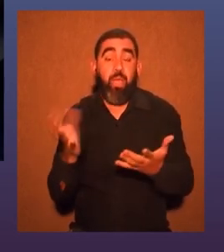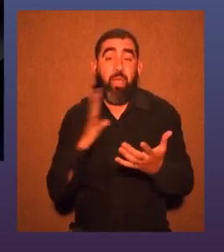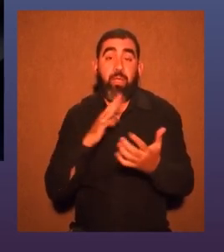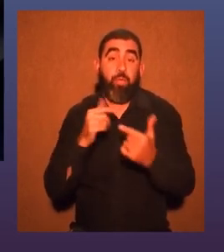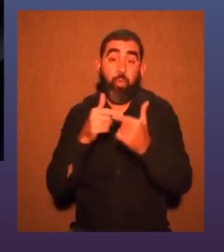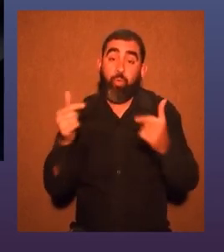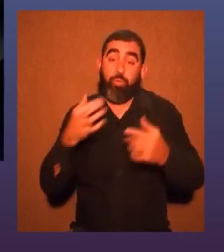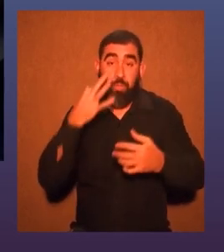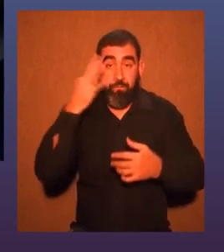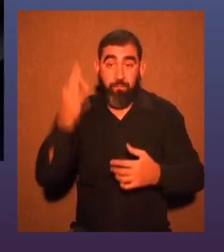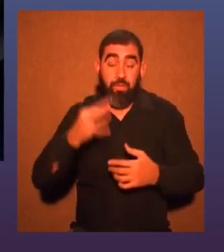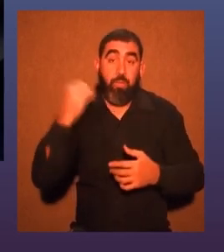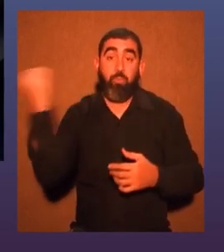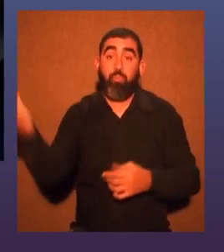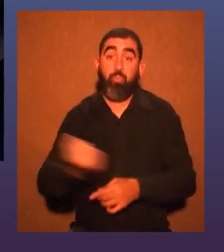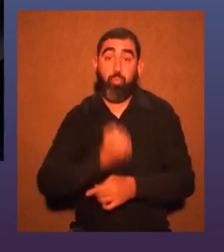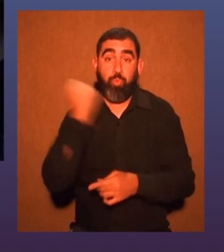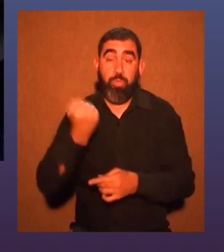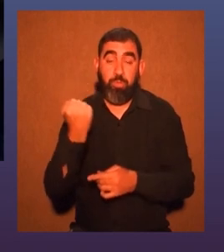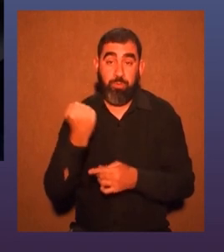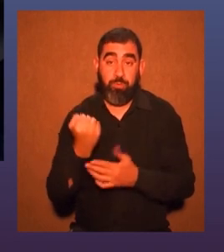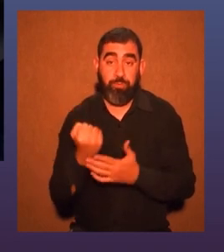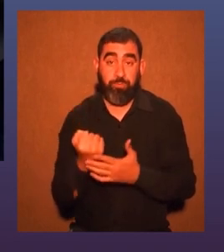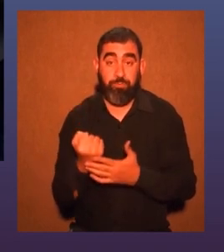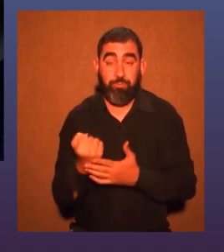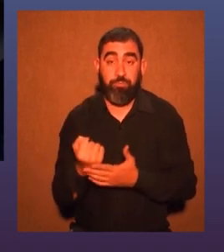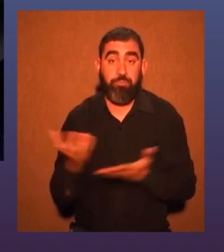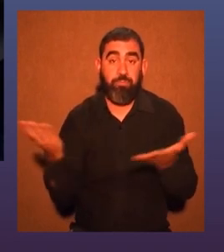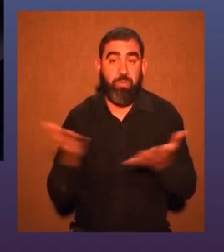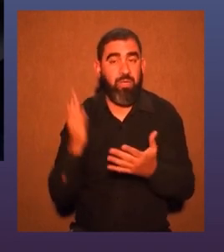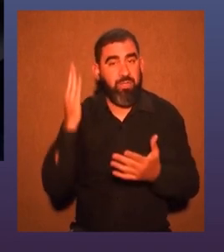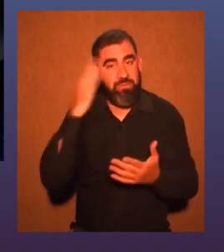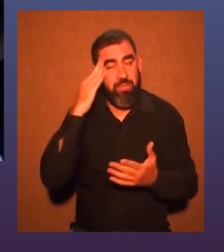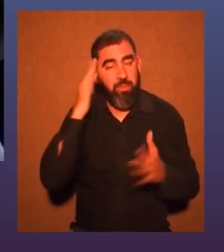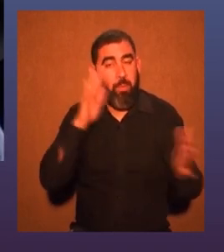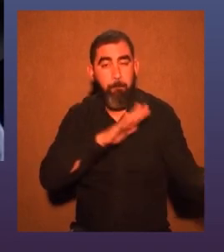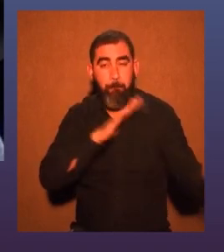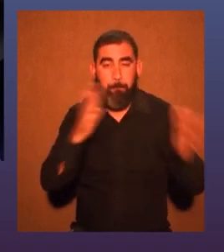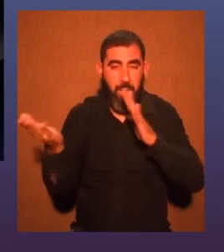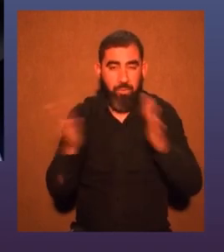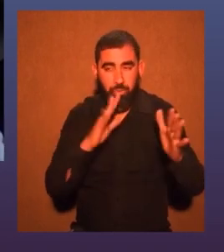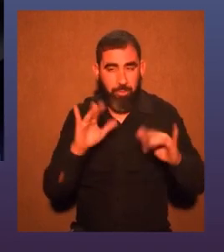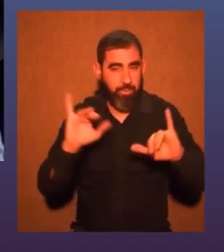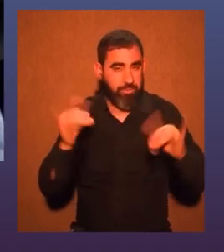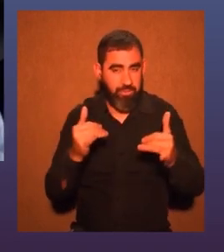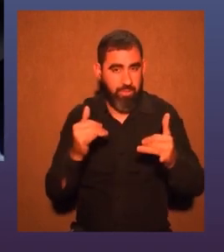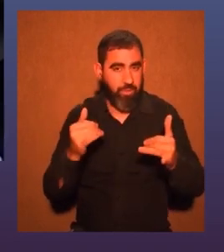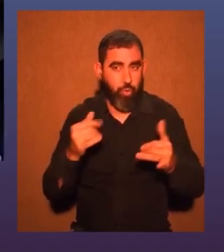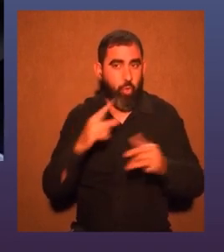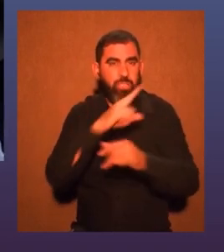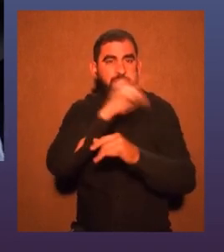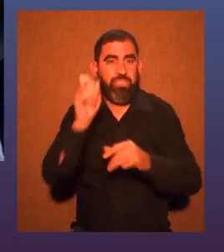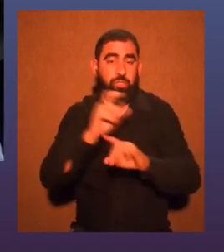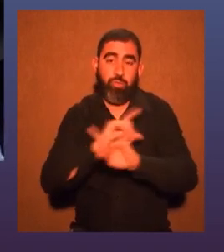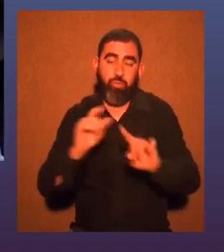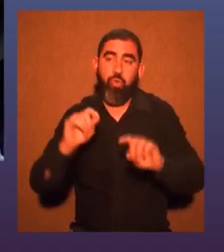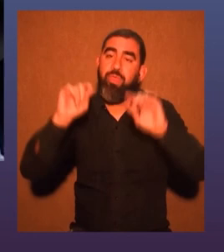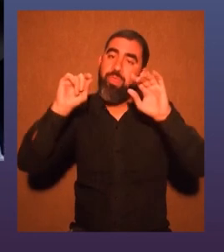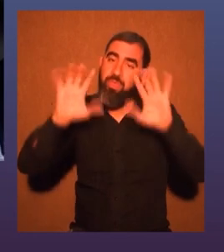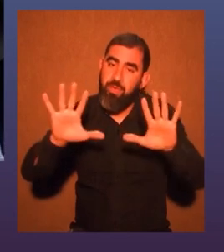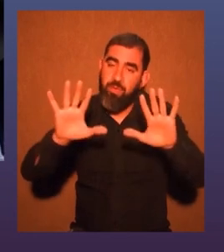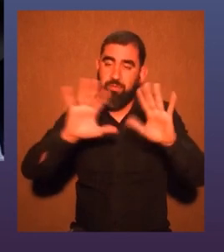realmente importantes en los personajes, ¿no? Bueno, ahora ya tenemos el panorama más o menos acotado, no te digo, bueno, no son 100, son